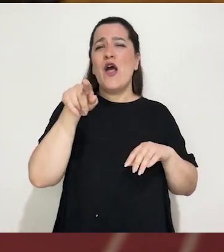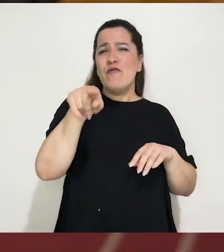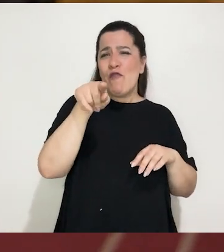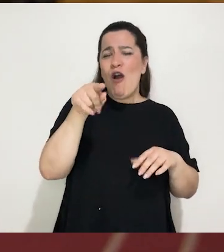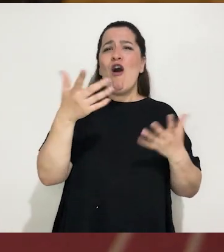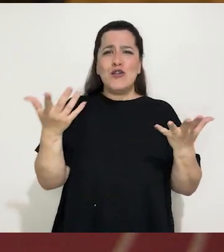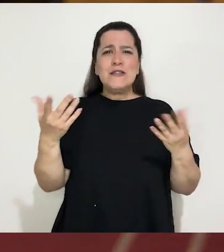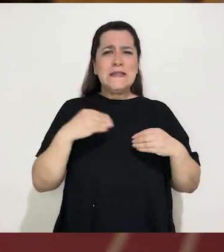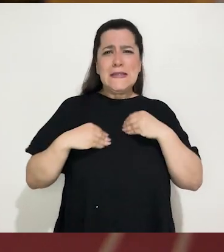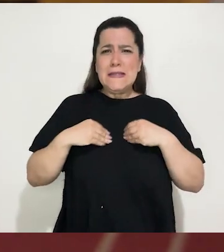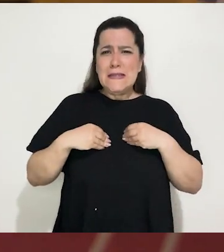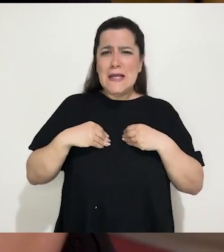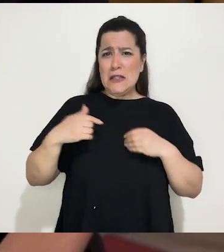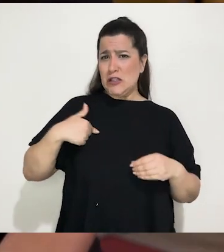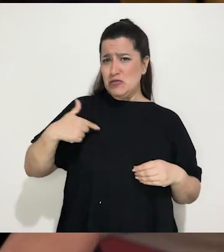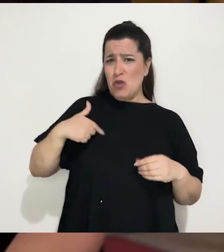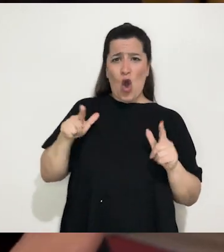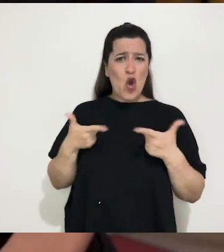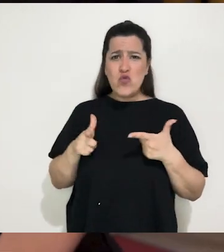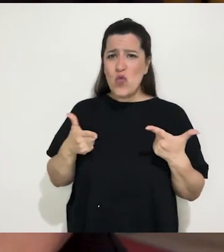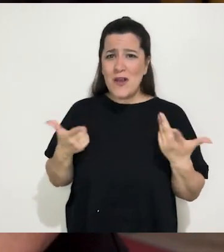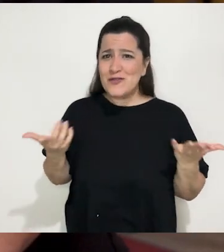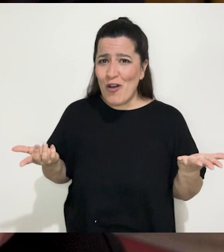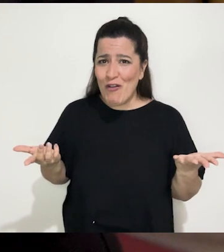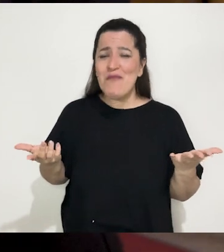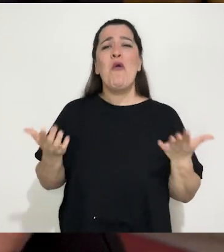Puede ser que sientas que no